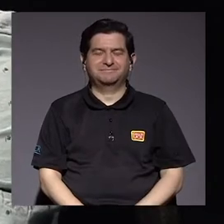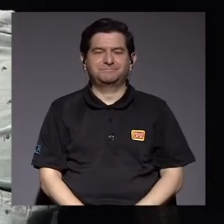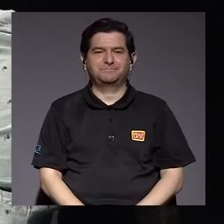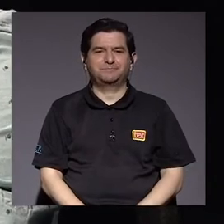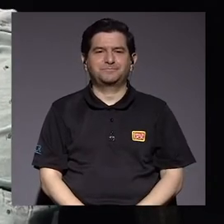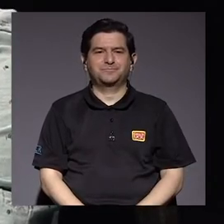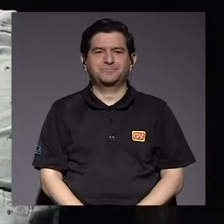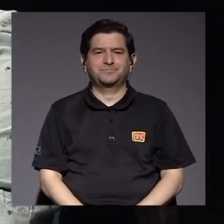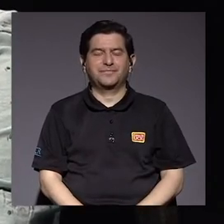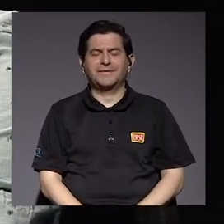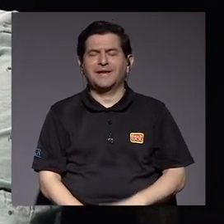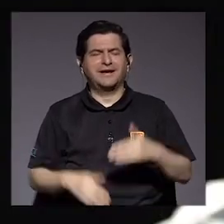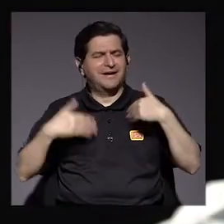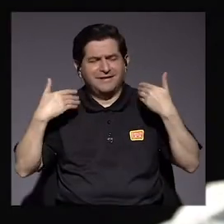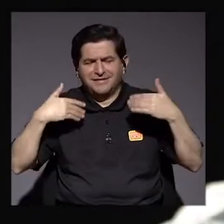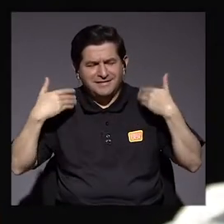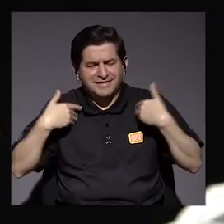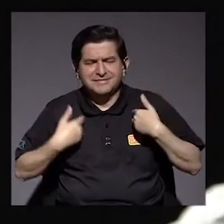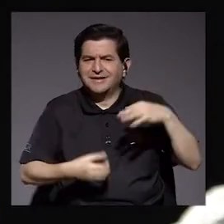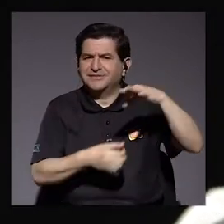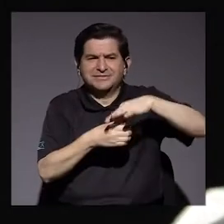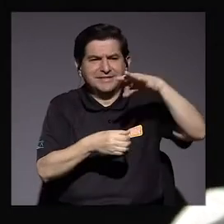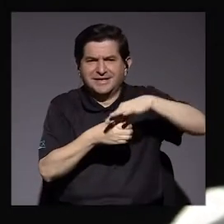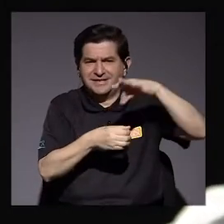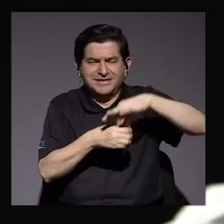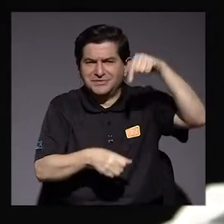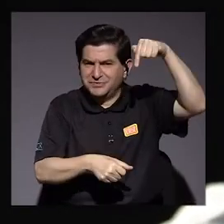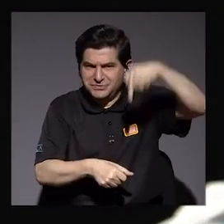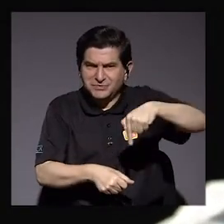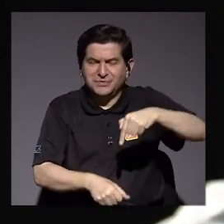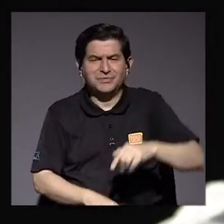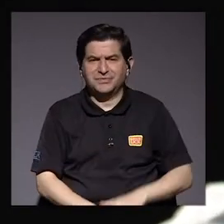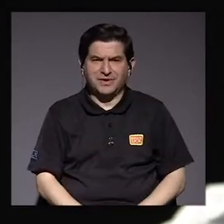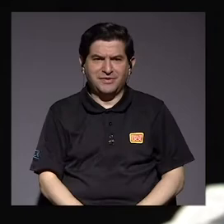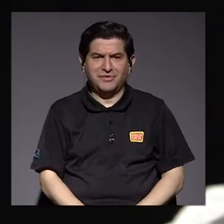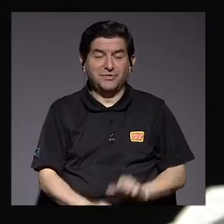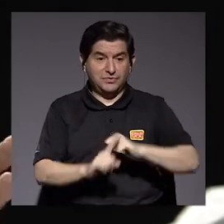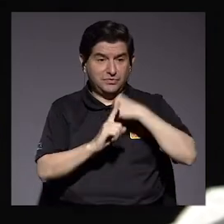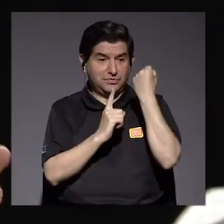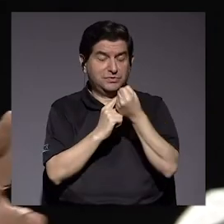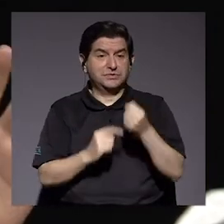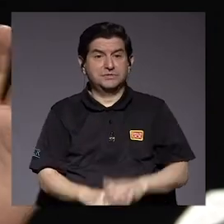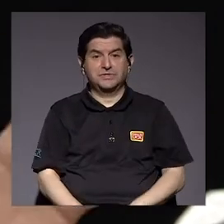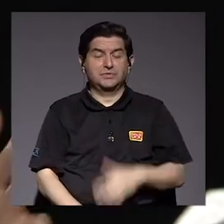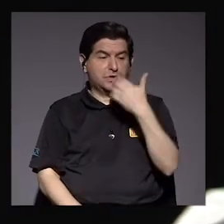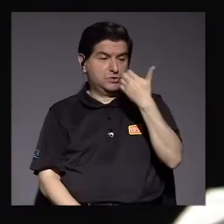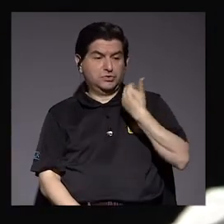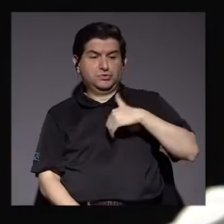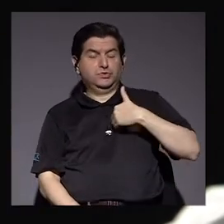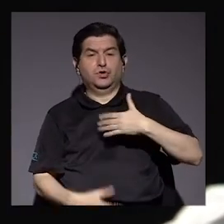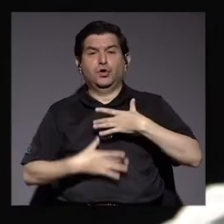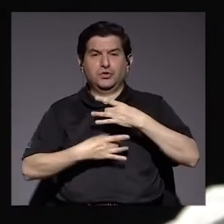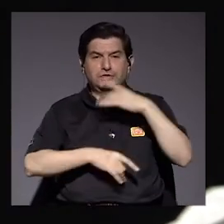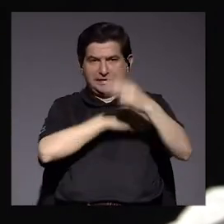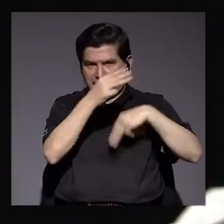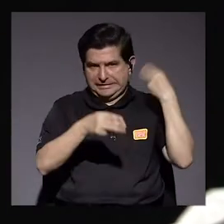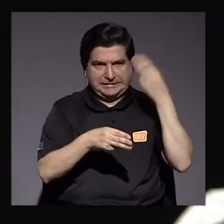No, encantadísimos, encantadísimos. La agricultura hoy está en un lugar privilegiado de interés